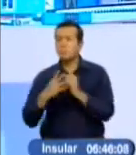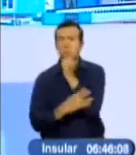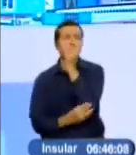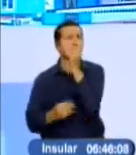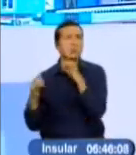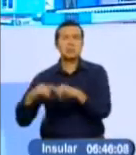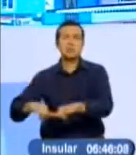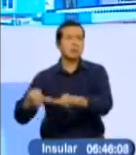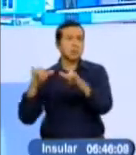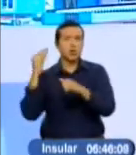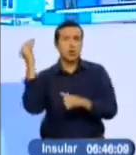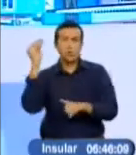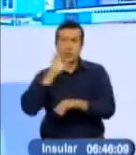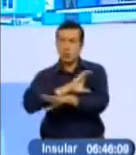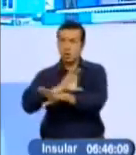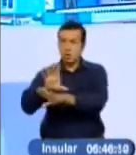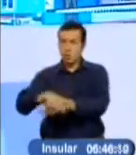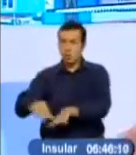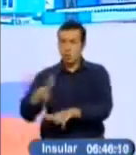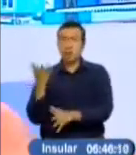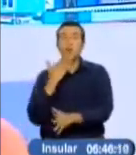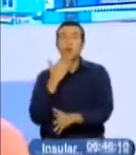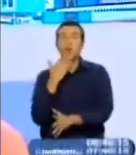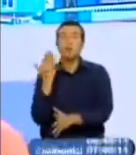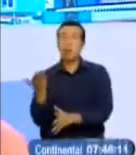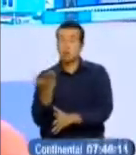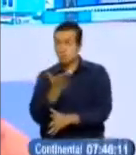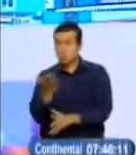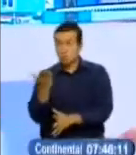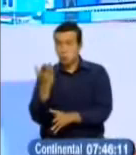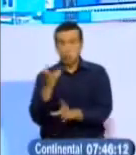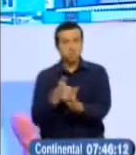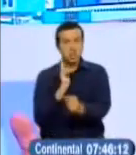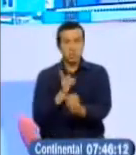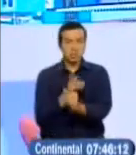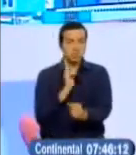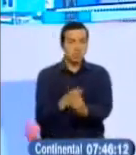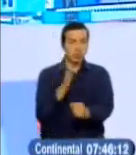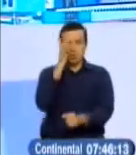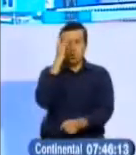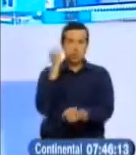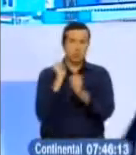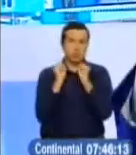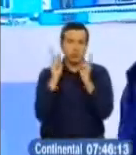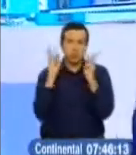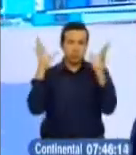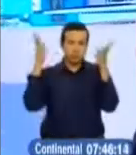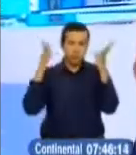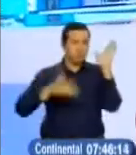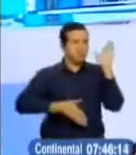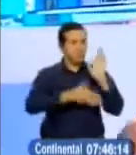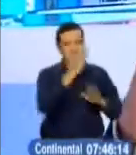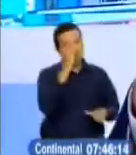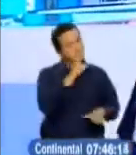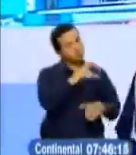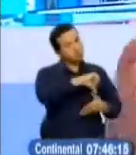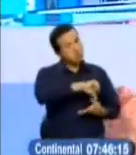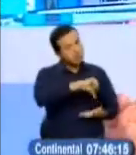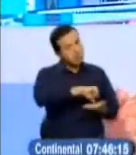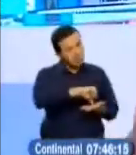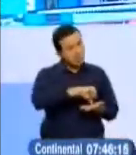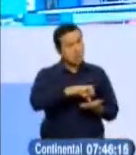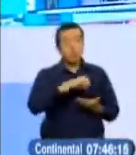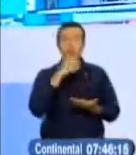pobreza los jóvenes rurales no por gusto se están se están yendo se están yendo porque no hay una oportunidad entonces el gran reto es de